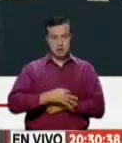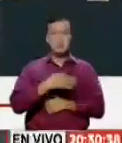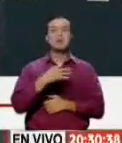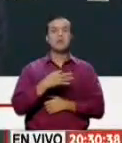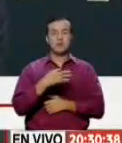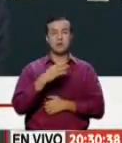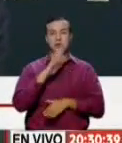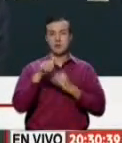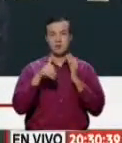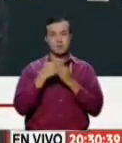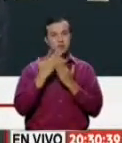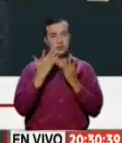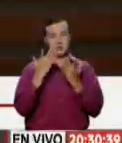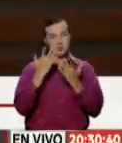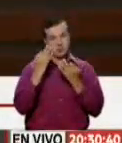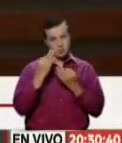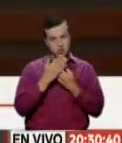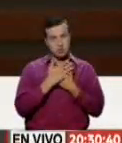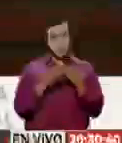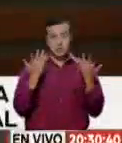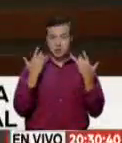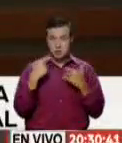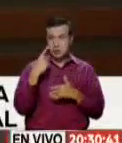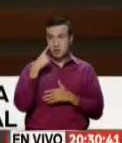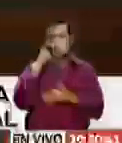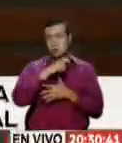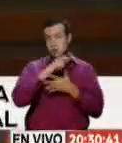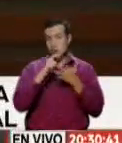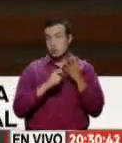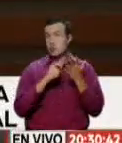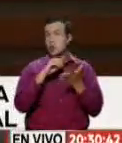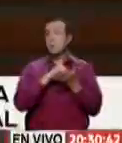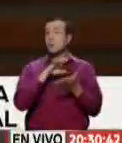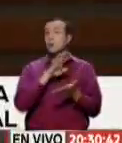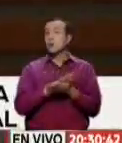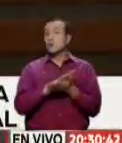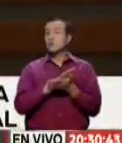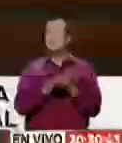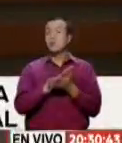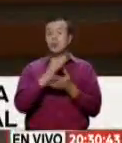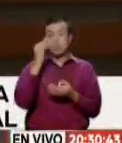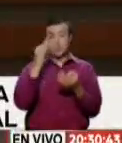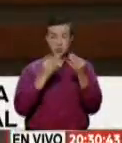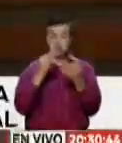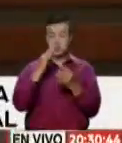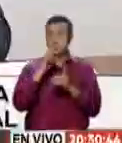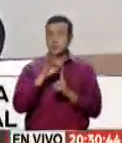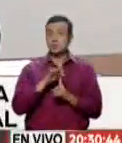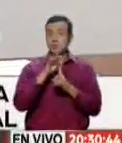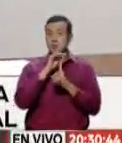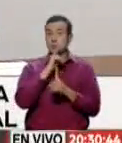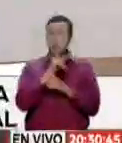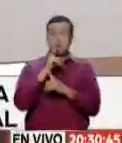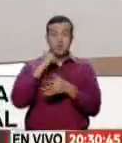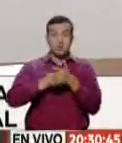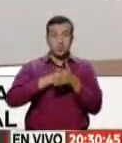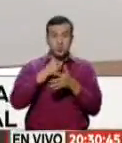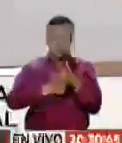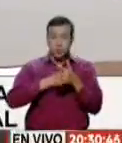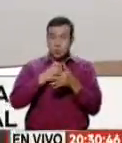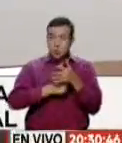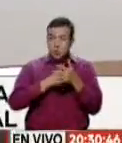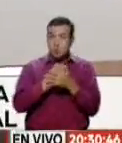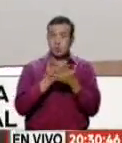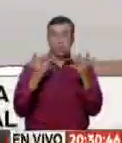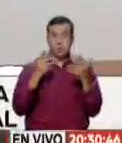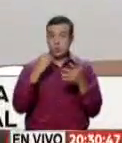que las cosas haga de manera distinta. Para ello será necesario la implementación de unidades judiciales especializadas en la lucha contra el crimen